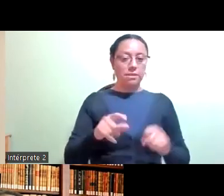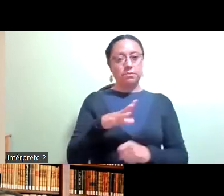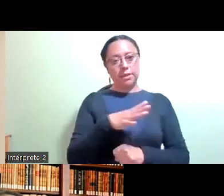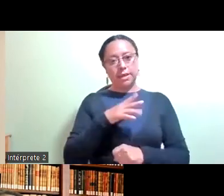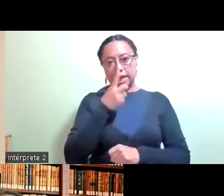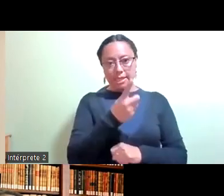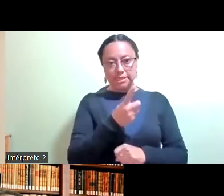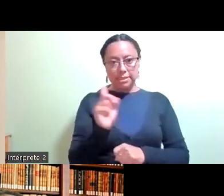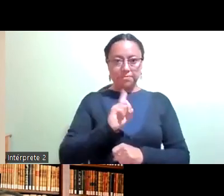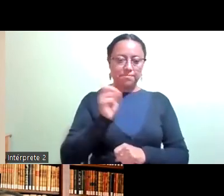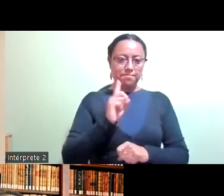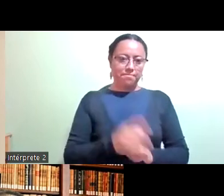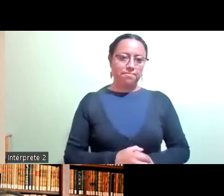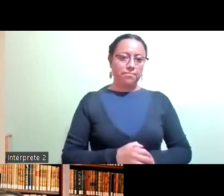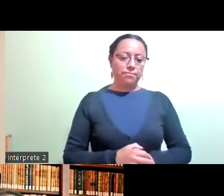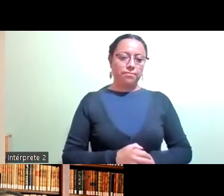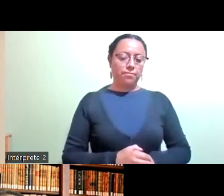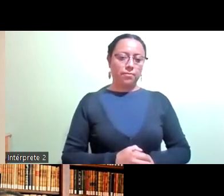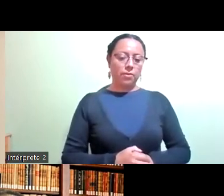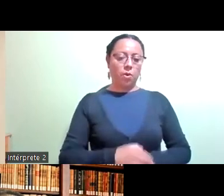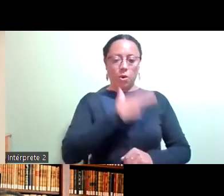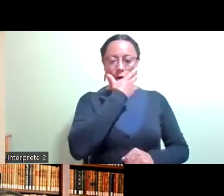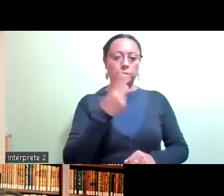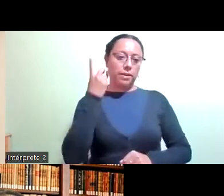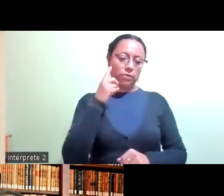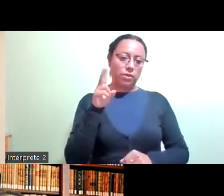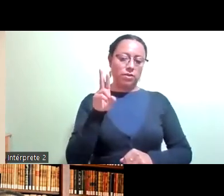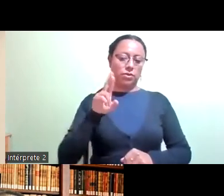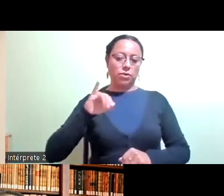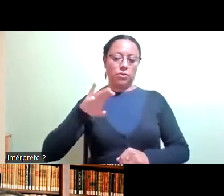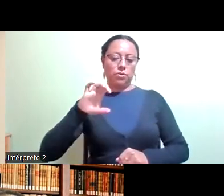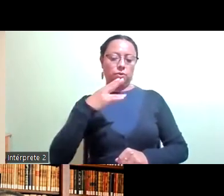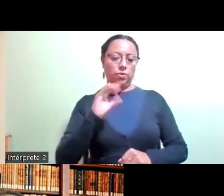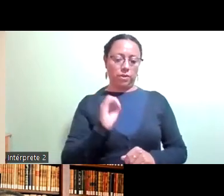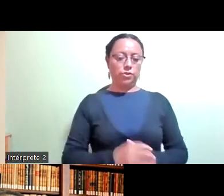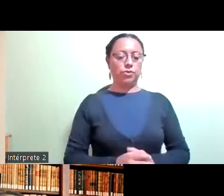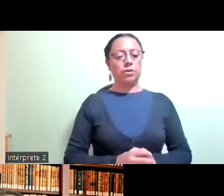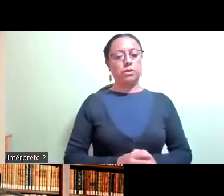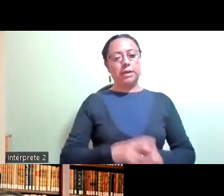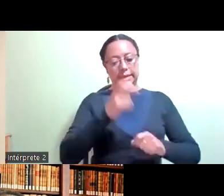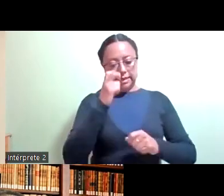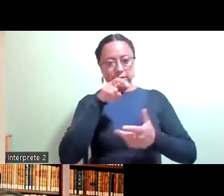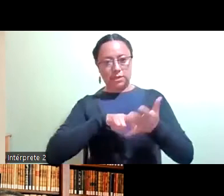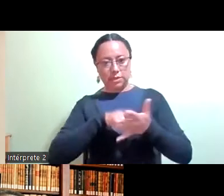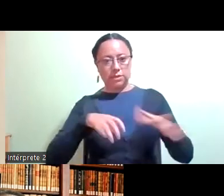que incluye el diputado Orincho, y es por eso que se hacen esas modificaciones y no se toma en cuenta.